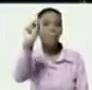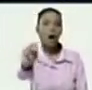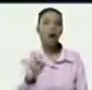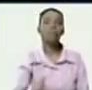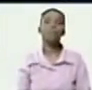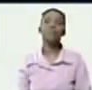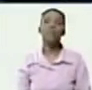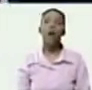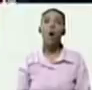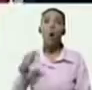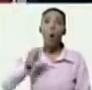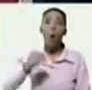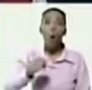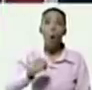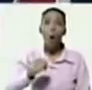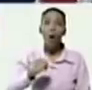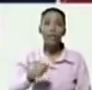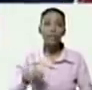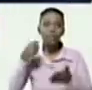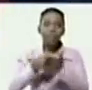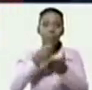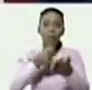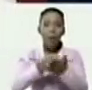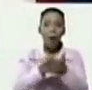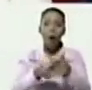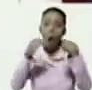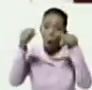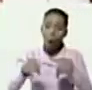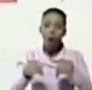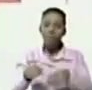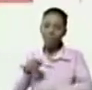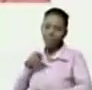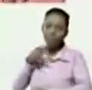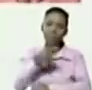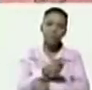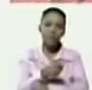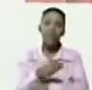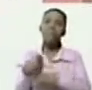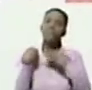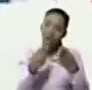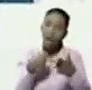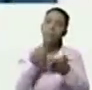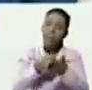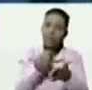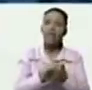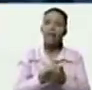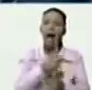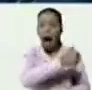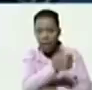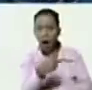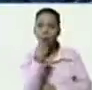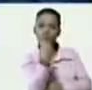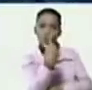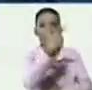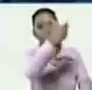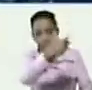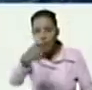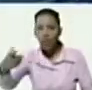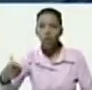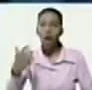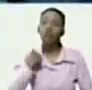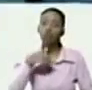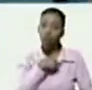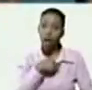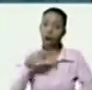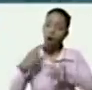esta batalla hoy. Hoy estamos obligados a darla, cada uno de nosotros y de nosotras, para que